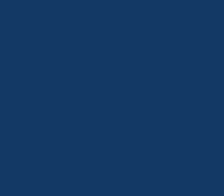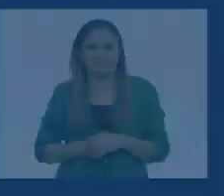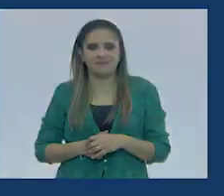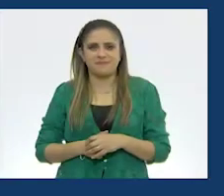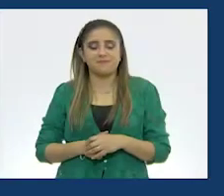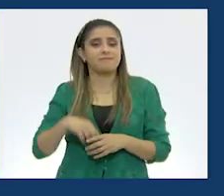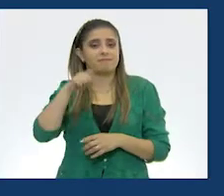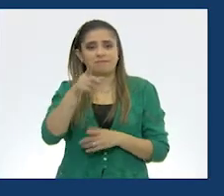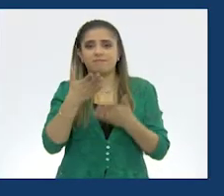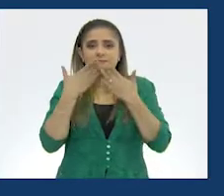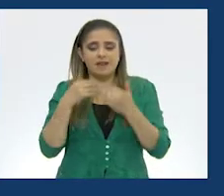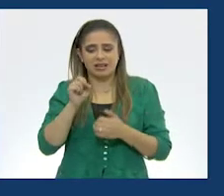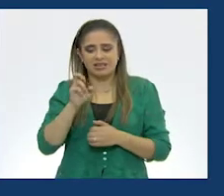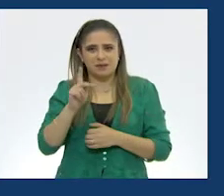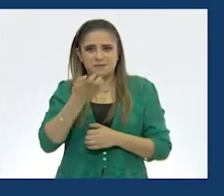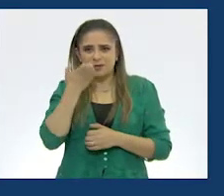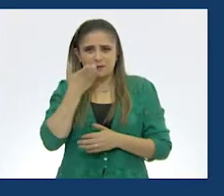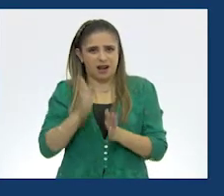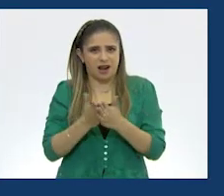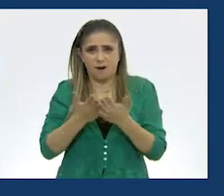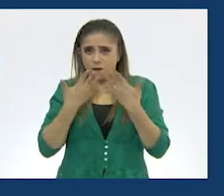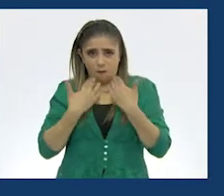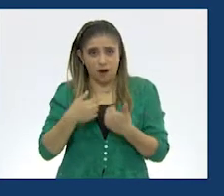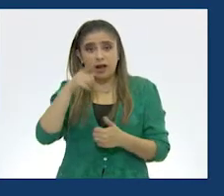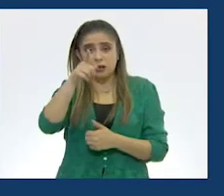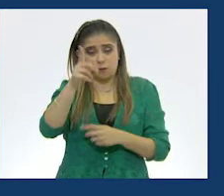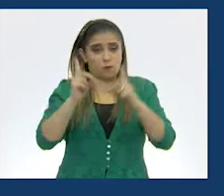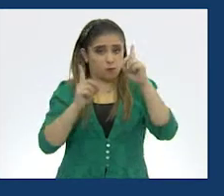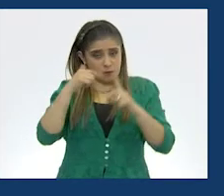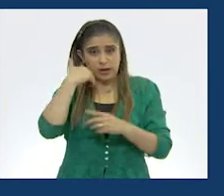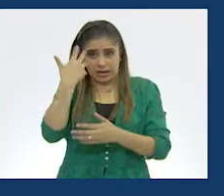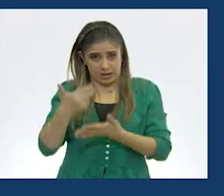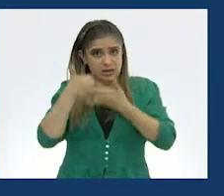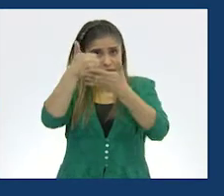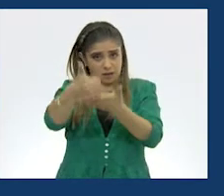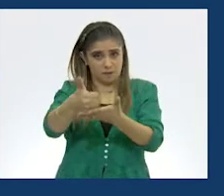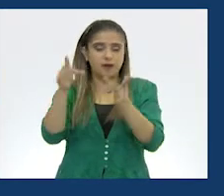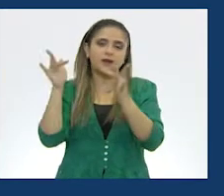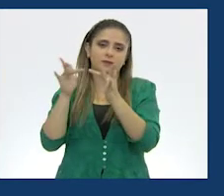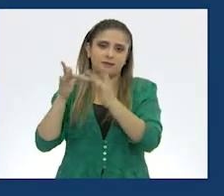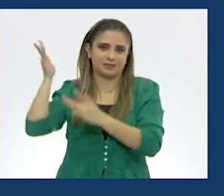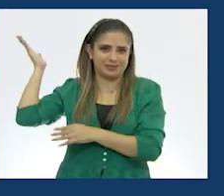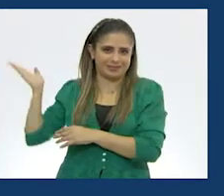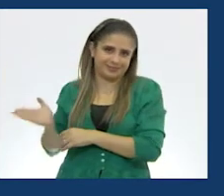Si no tienes el libro de texto o necesitas ayuda para responder las preguntas, contáctanos.